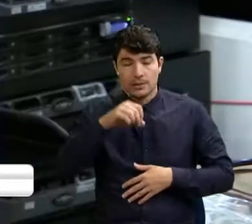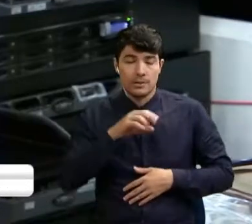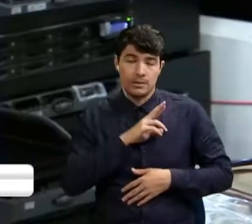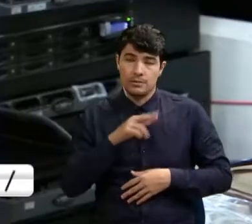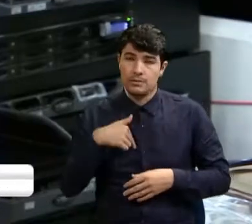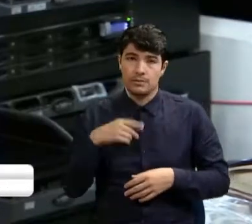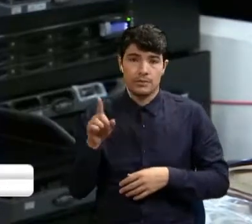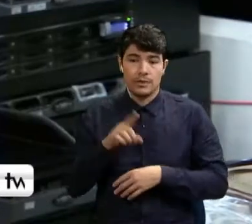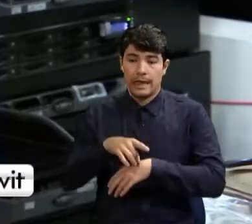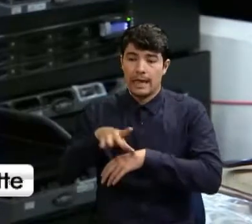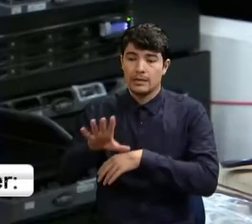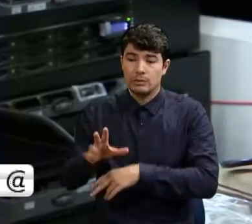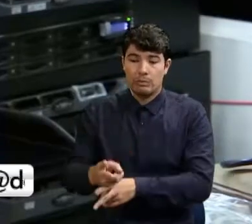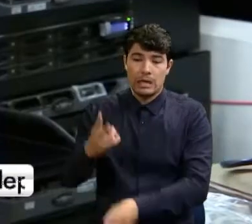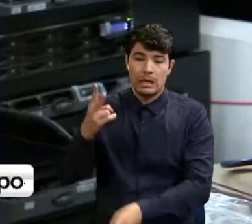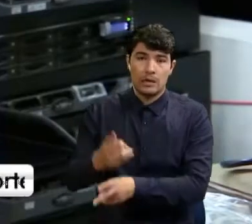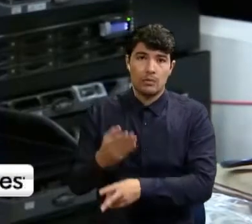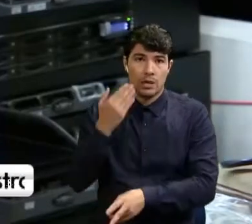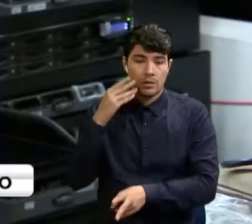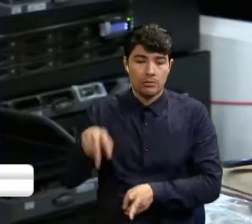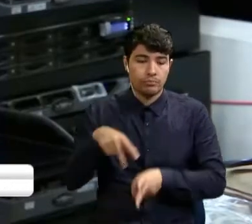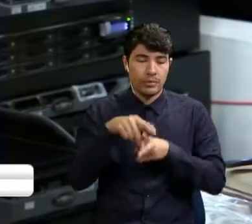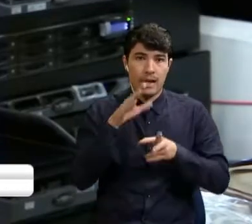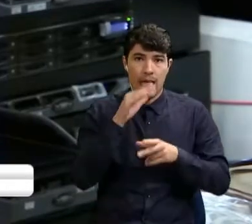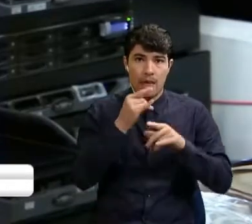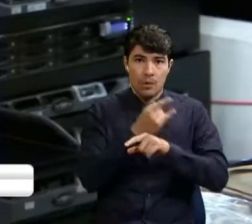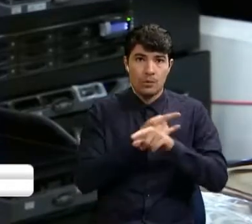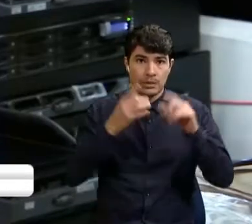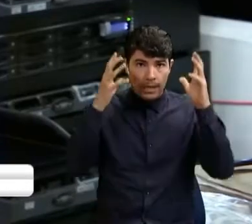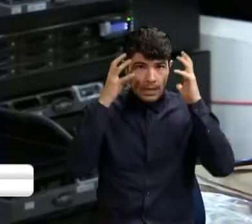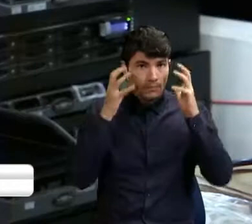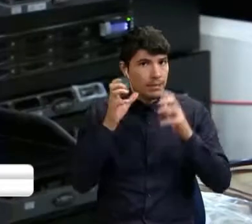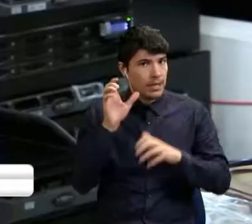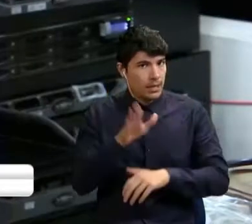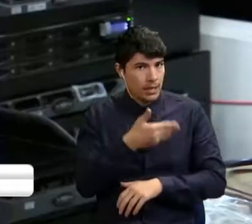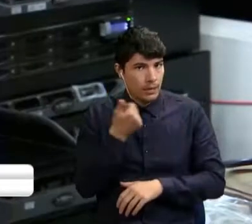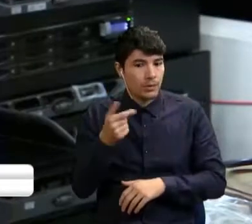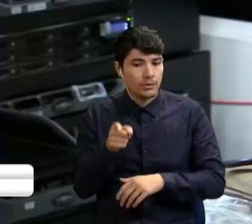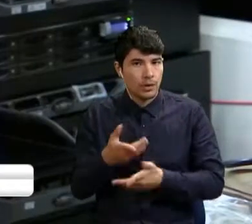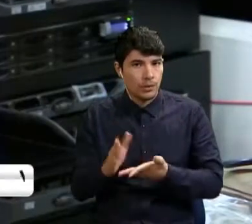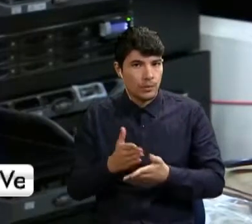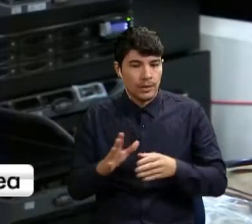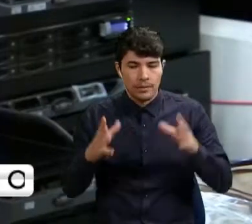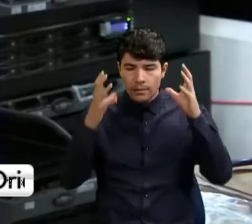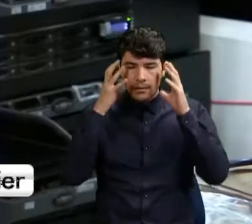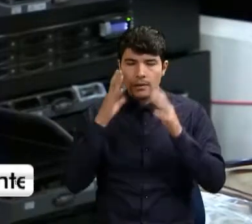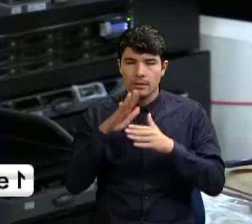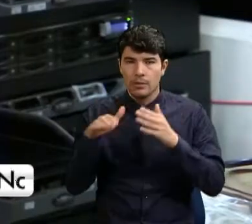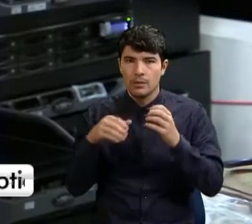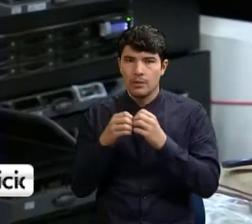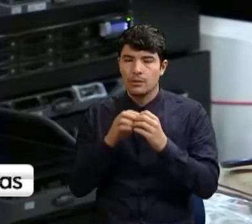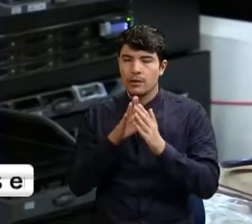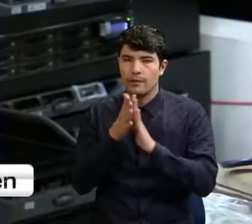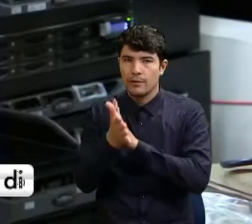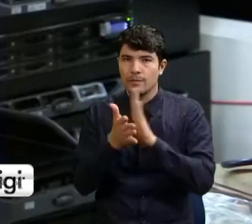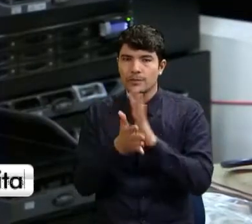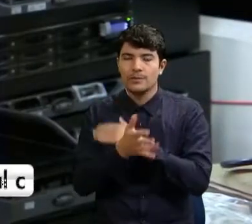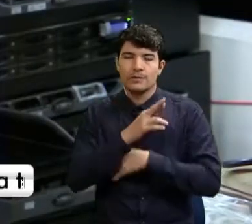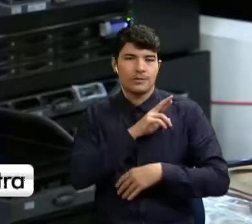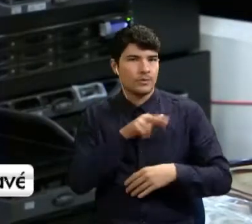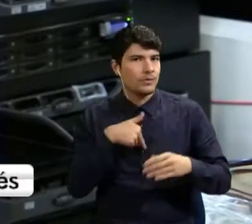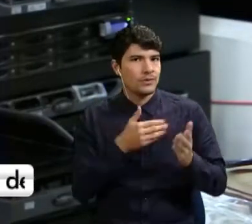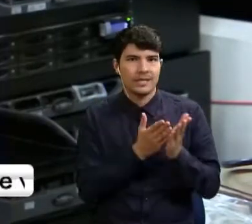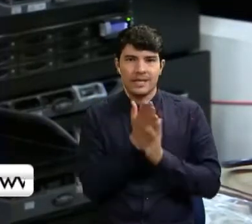en riesgo a la hora de montarlo en un velocípedo nosotros seguiremos patrullando durante toda la noche para traer la información que